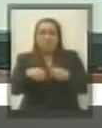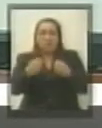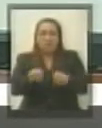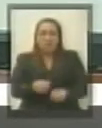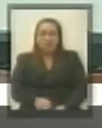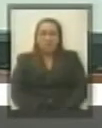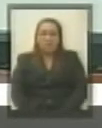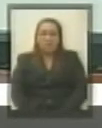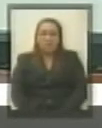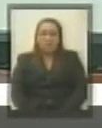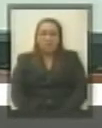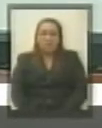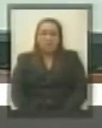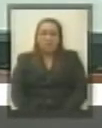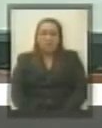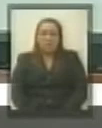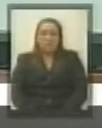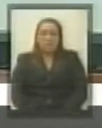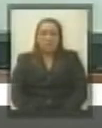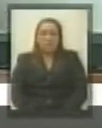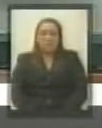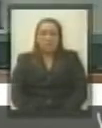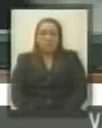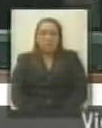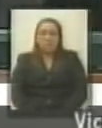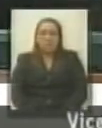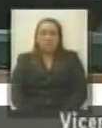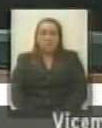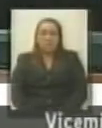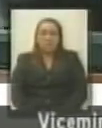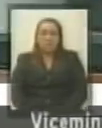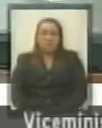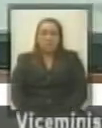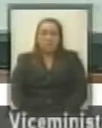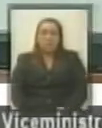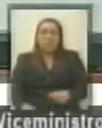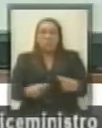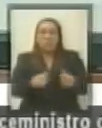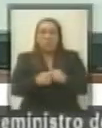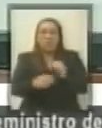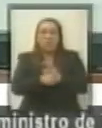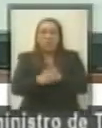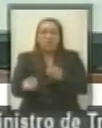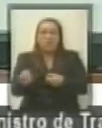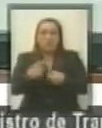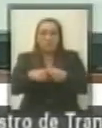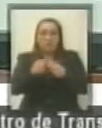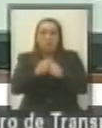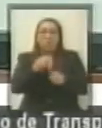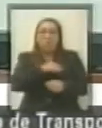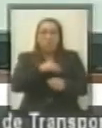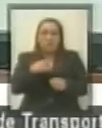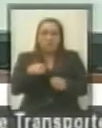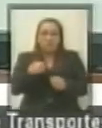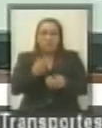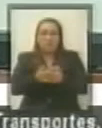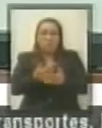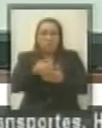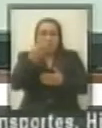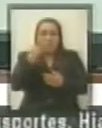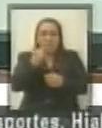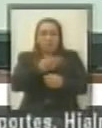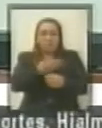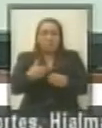designación. El concurso está a cargo, por mandato de la ley, de una comisión que está integrada por un miembro propuesto por